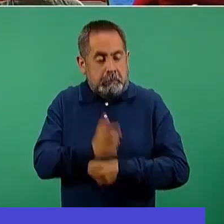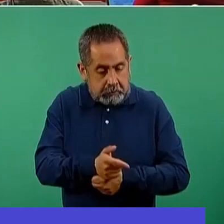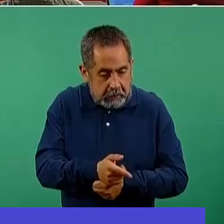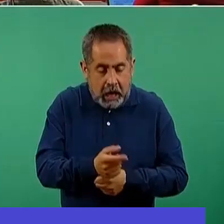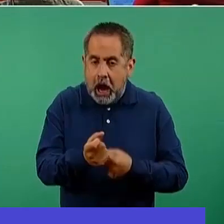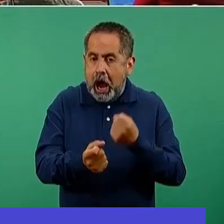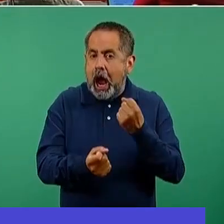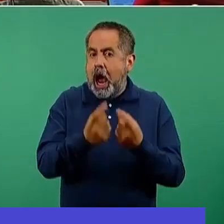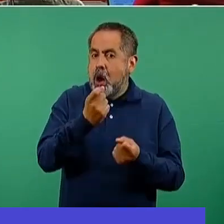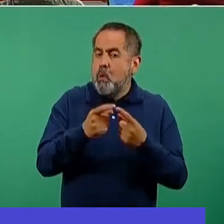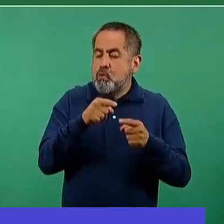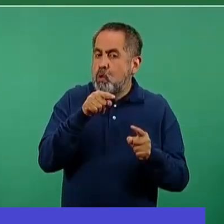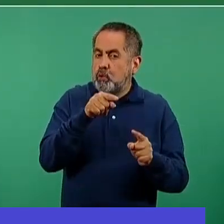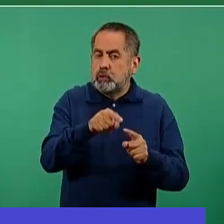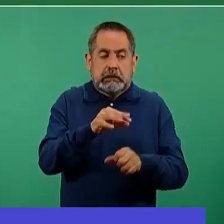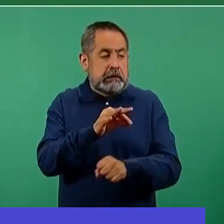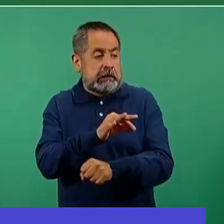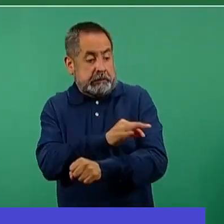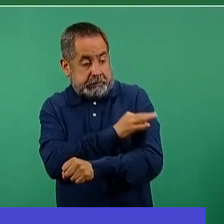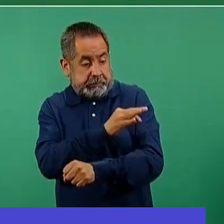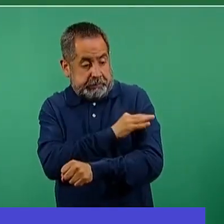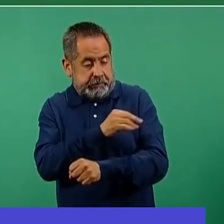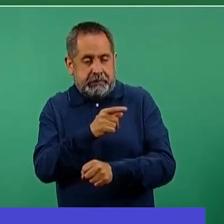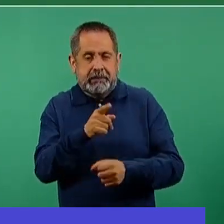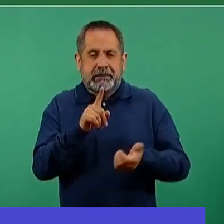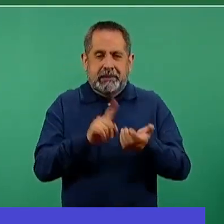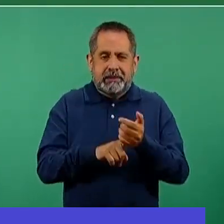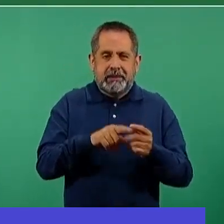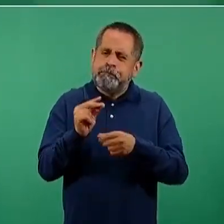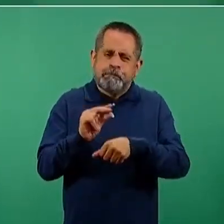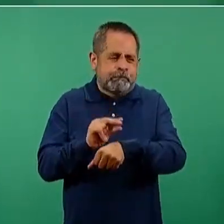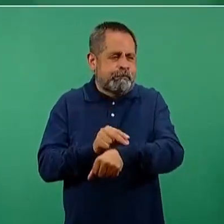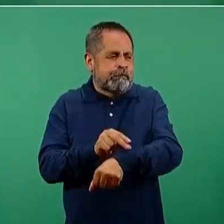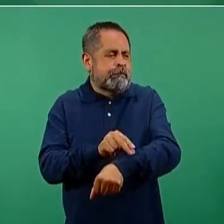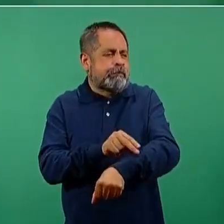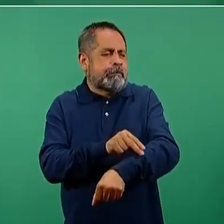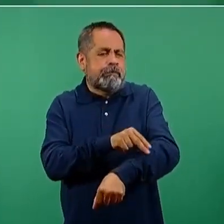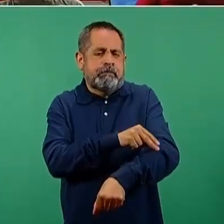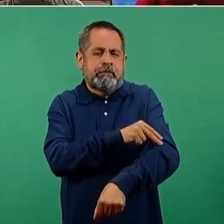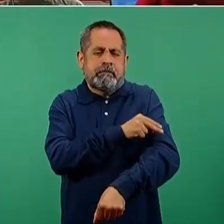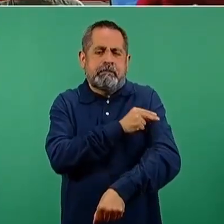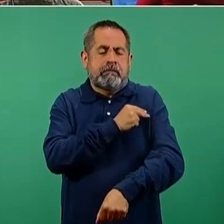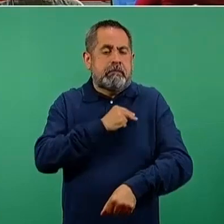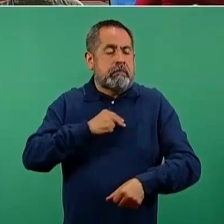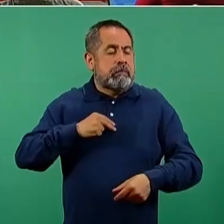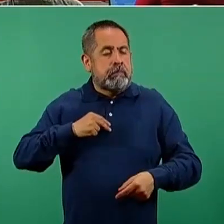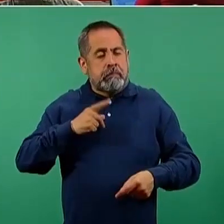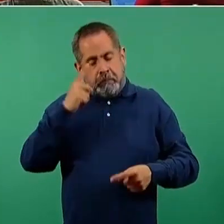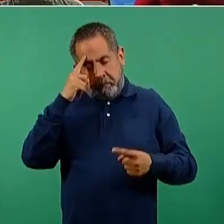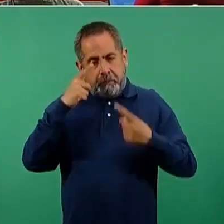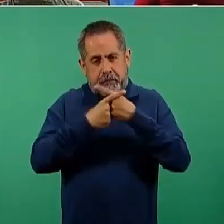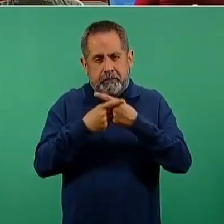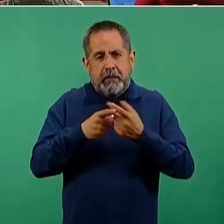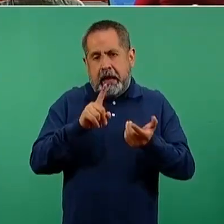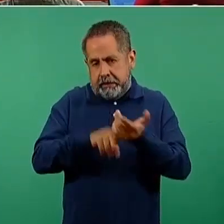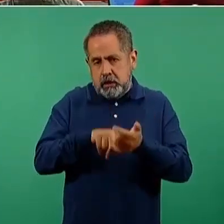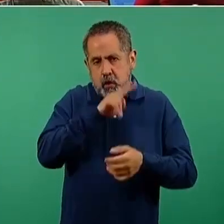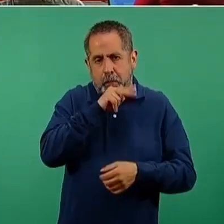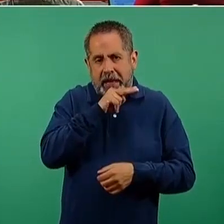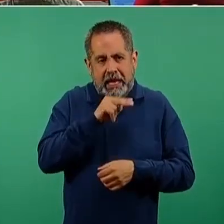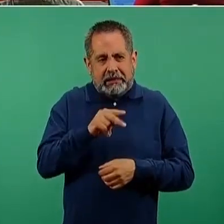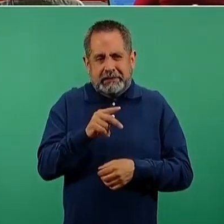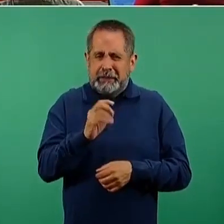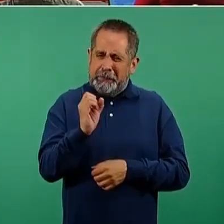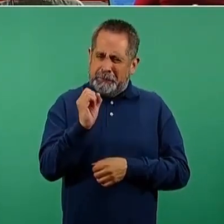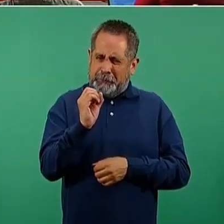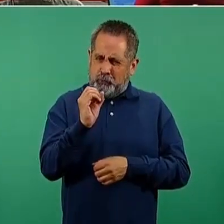algunos eventos de lo que en medicina llamamos trombosis. En este caso, mayormente se trataba de trombosis venosas, tanto